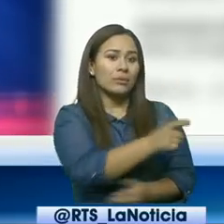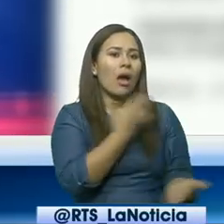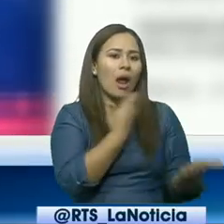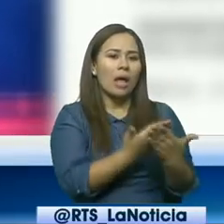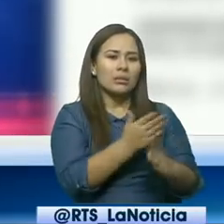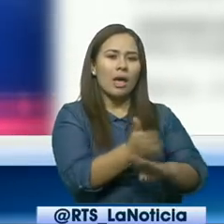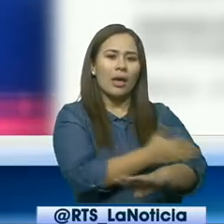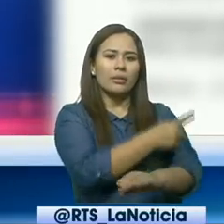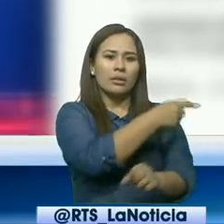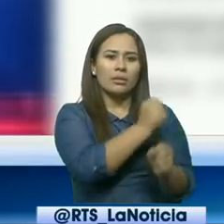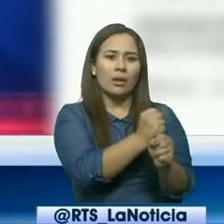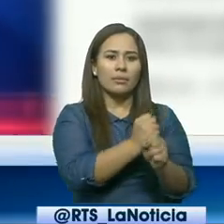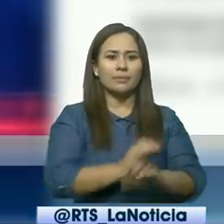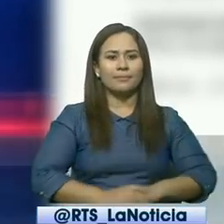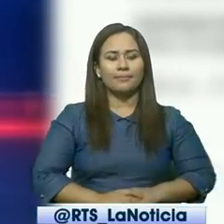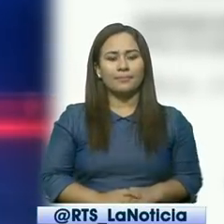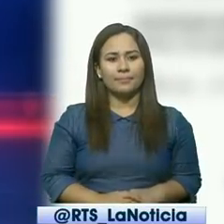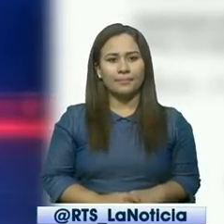realizadas